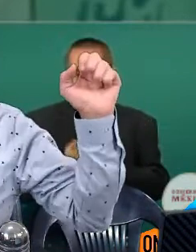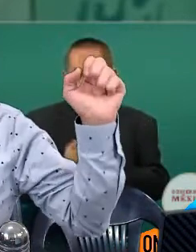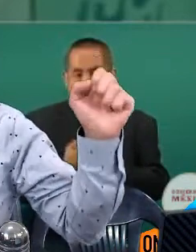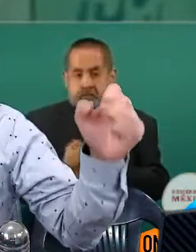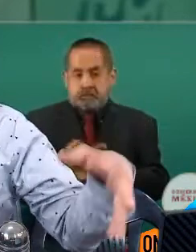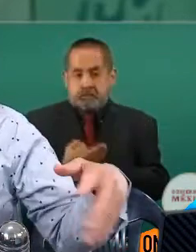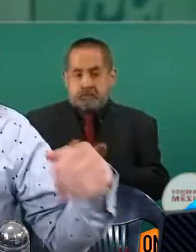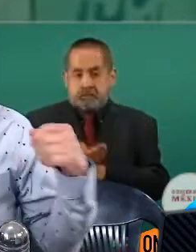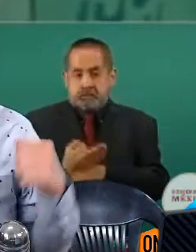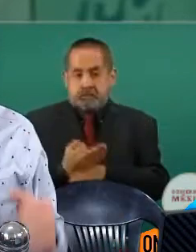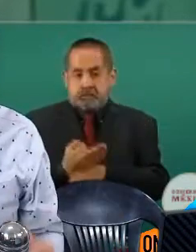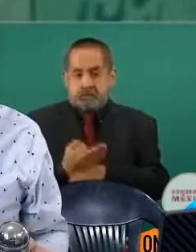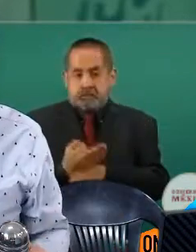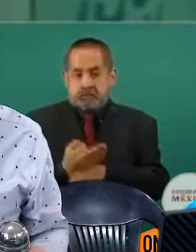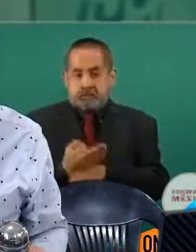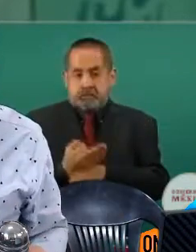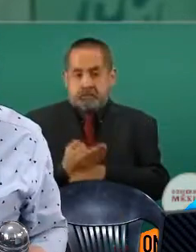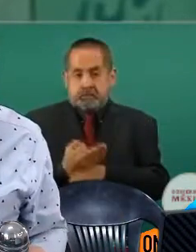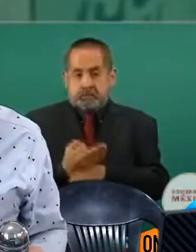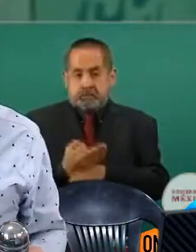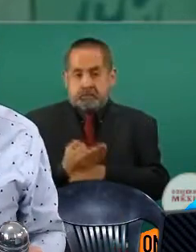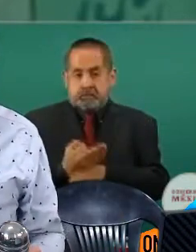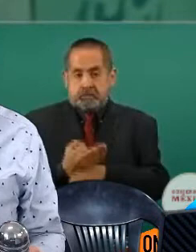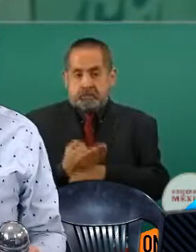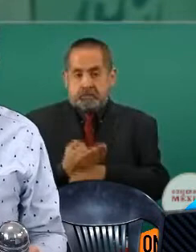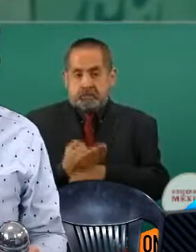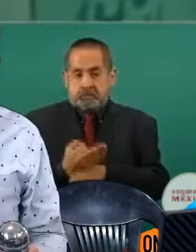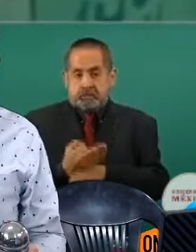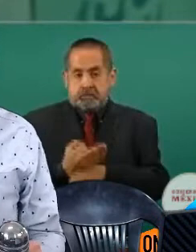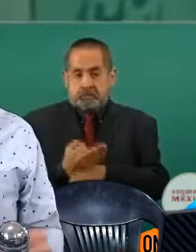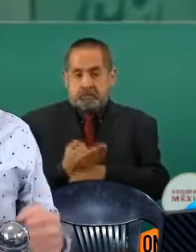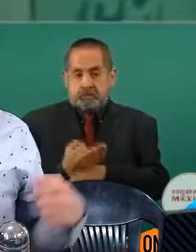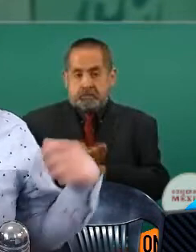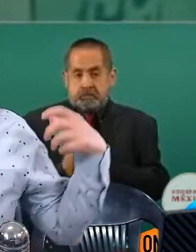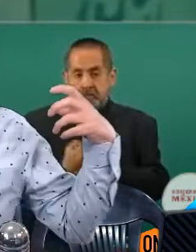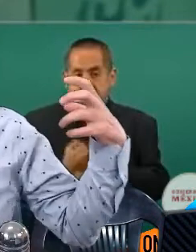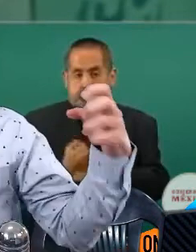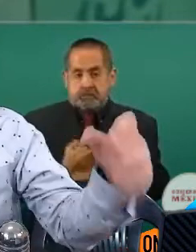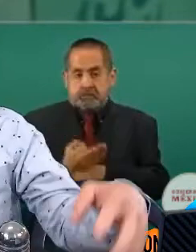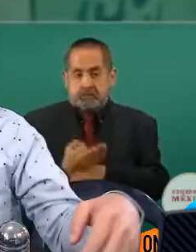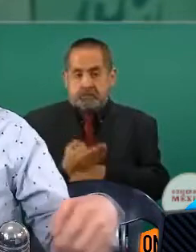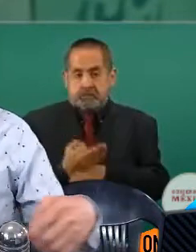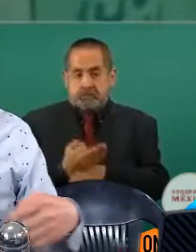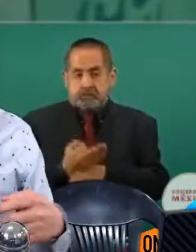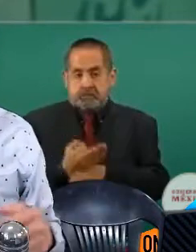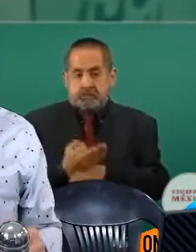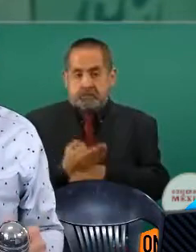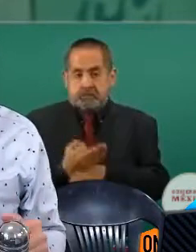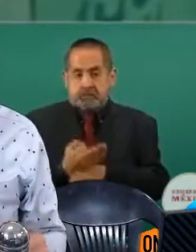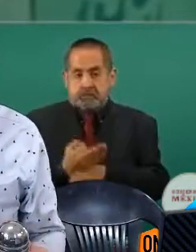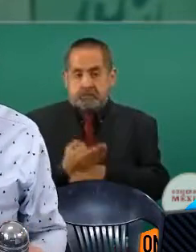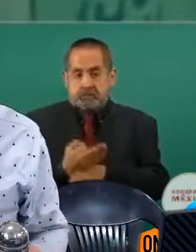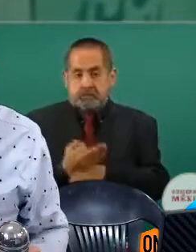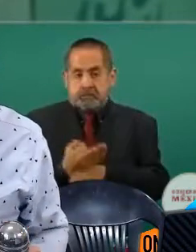que al luchador, que al boxeador, que al futbolista, que